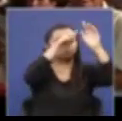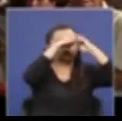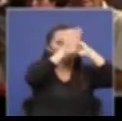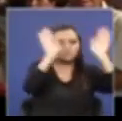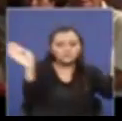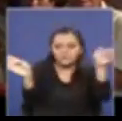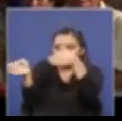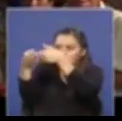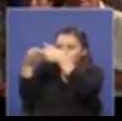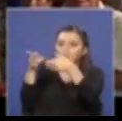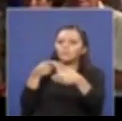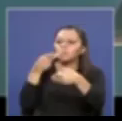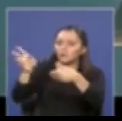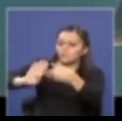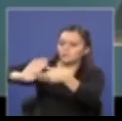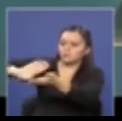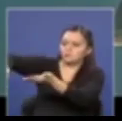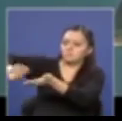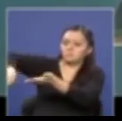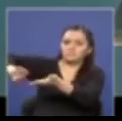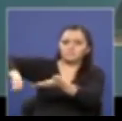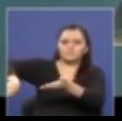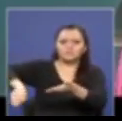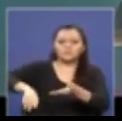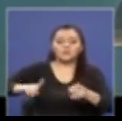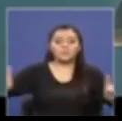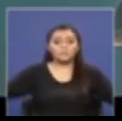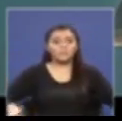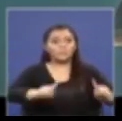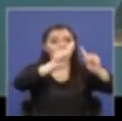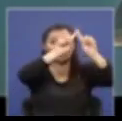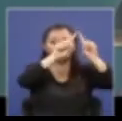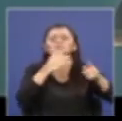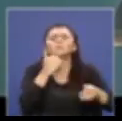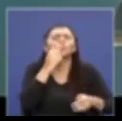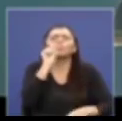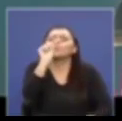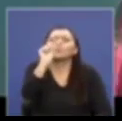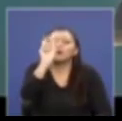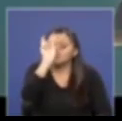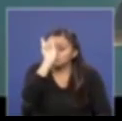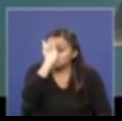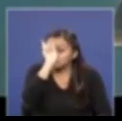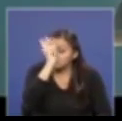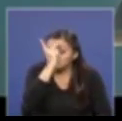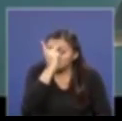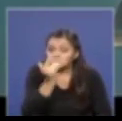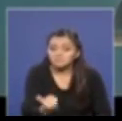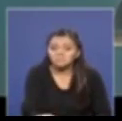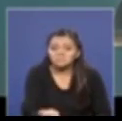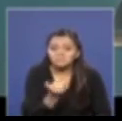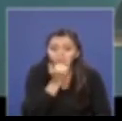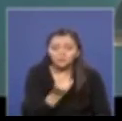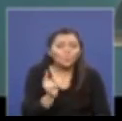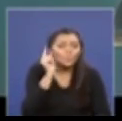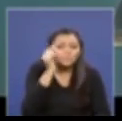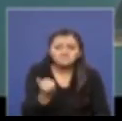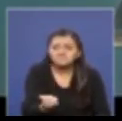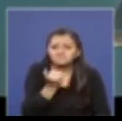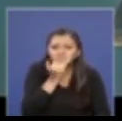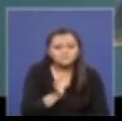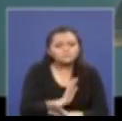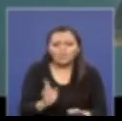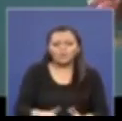reunirse por fuera de los pueblos, porque si París se equivoca en la reunión de los encumbrados,